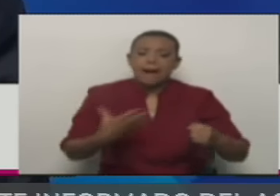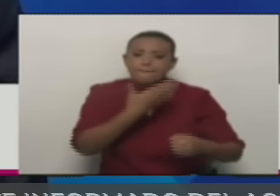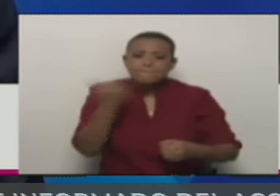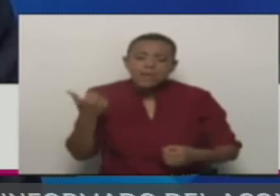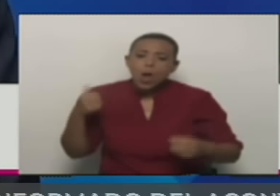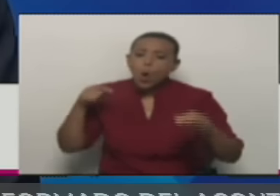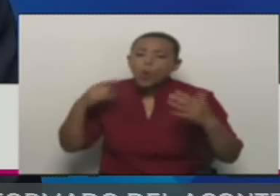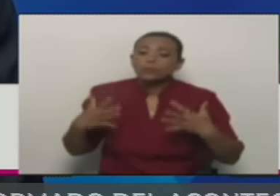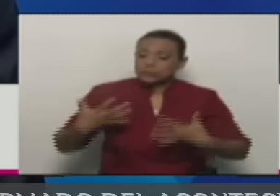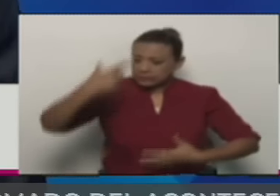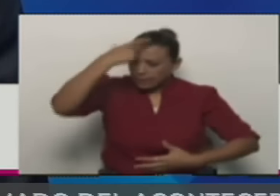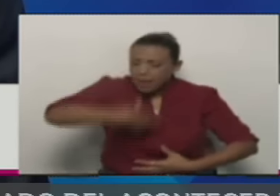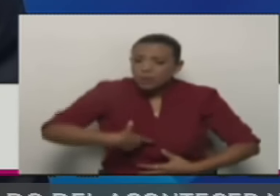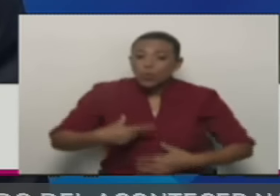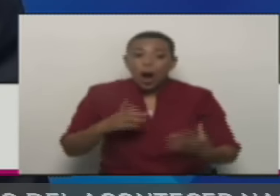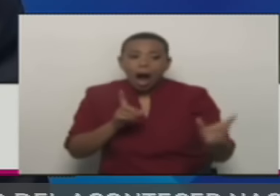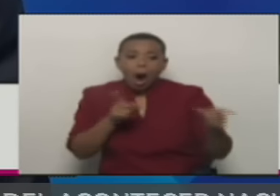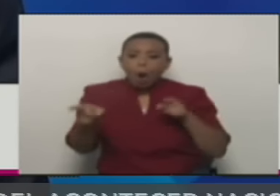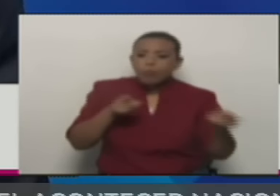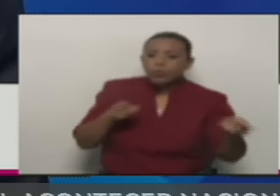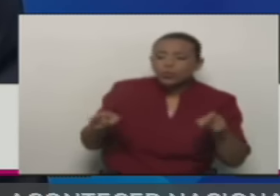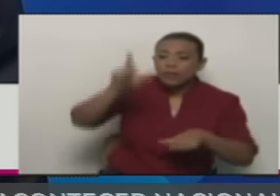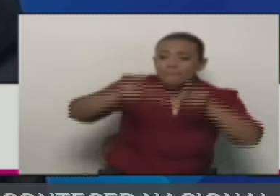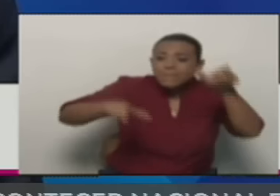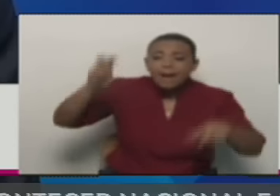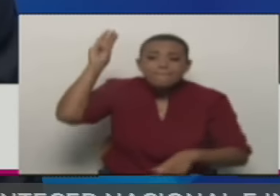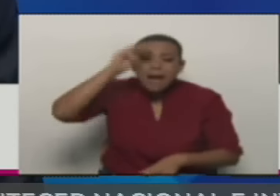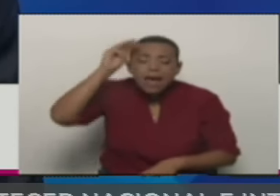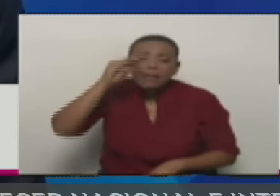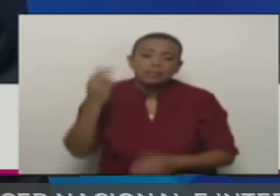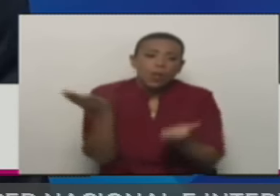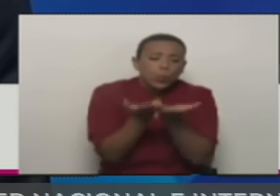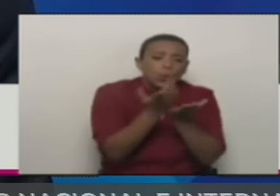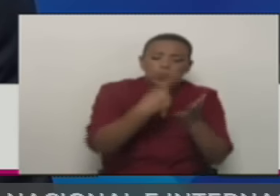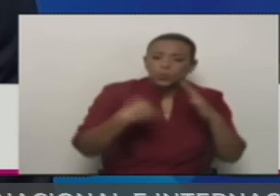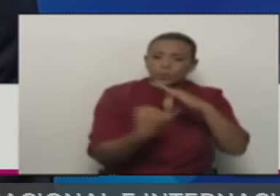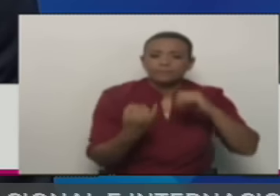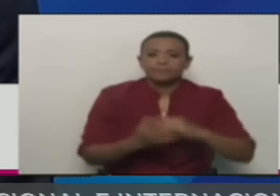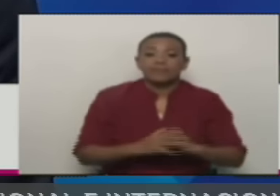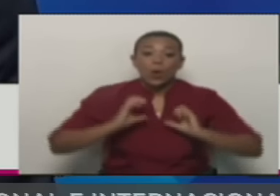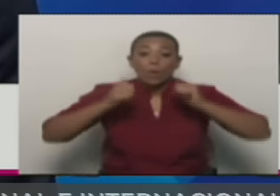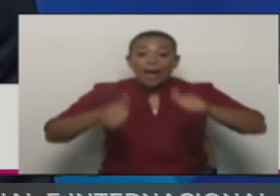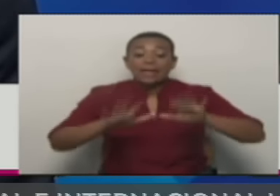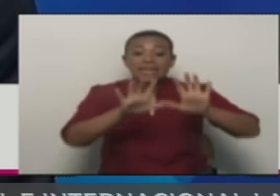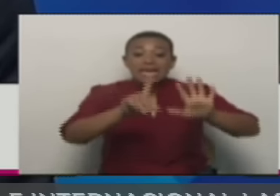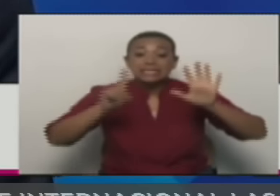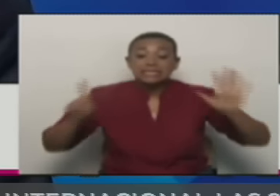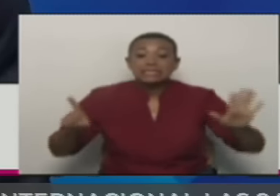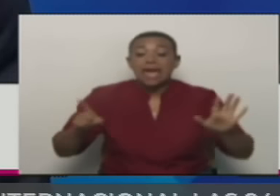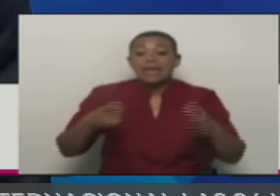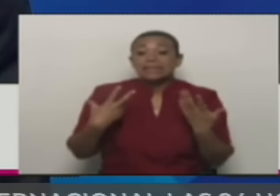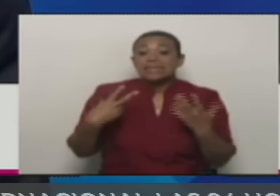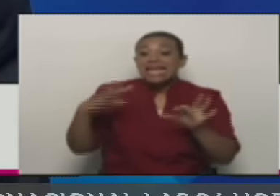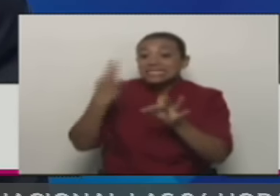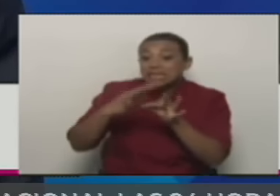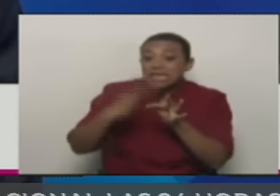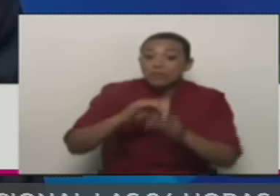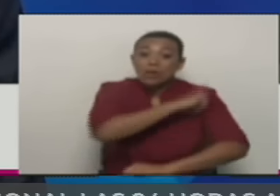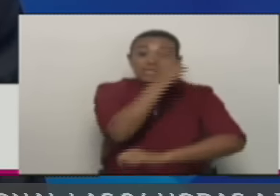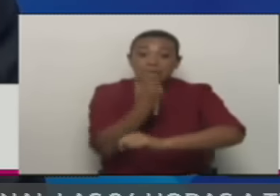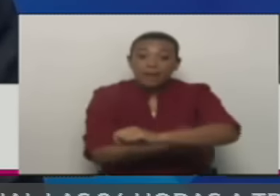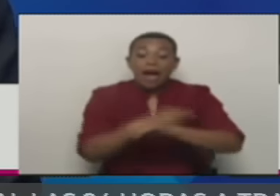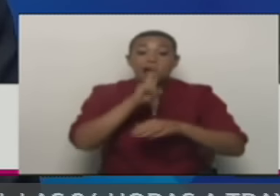mejor gestión, una mejor dirección de todas las instituciones educativas. Eso va a arrancar el 16, si bien va a tener una semana intensa del